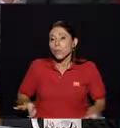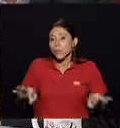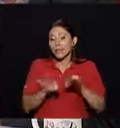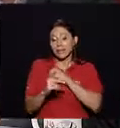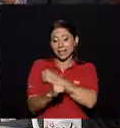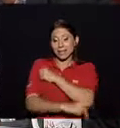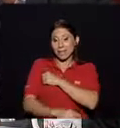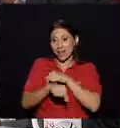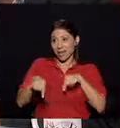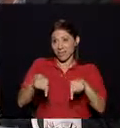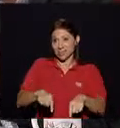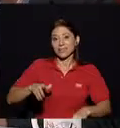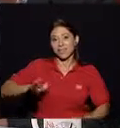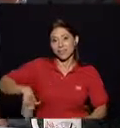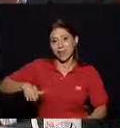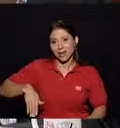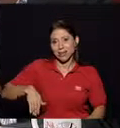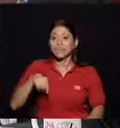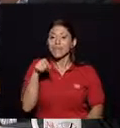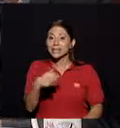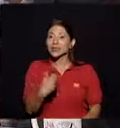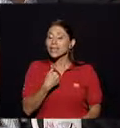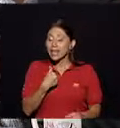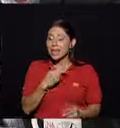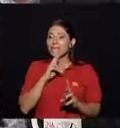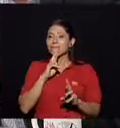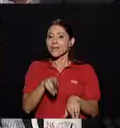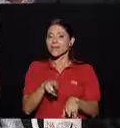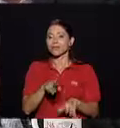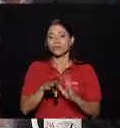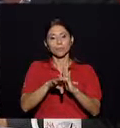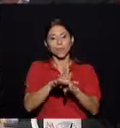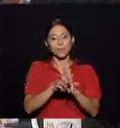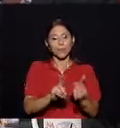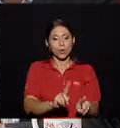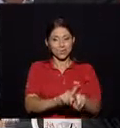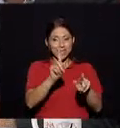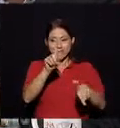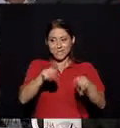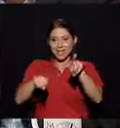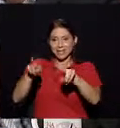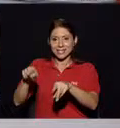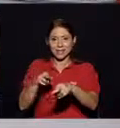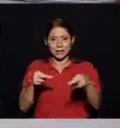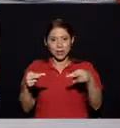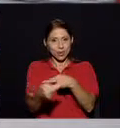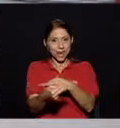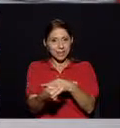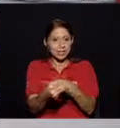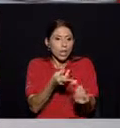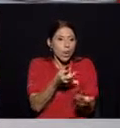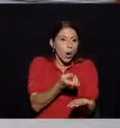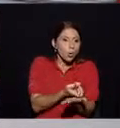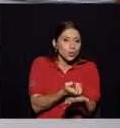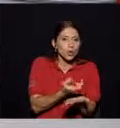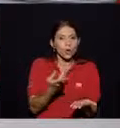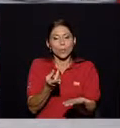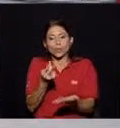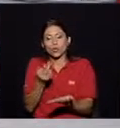y eso tiene efectos, tiene costos de todo tipo, entre ellos estas diferencias regionales y también costos económicos,